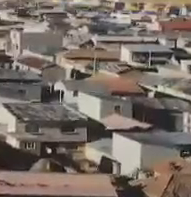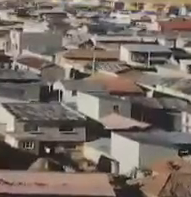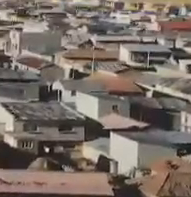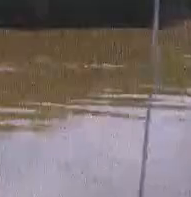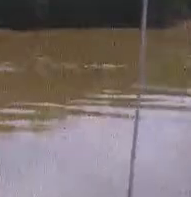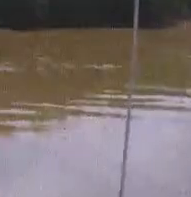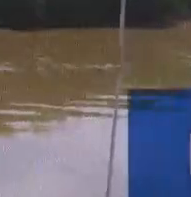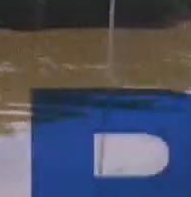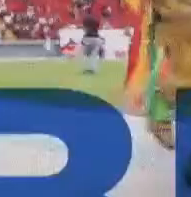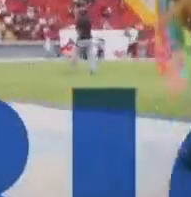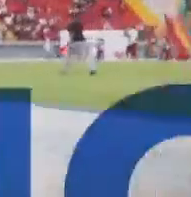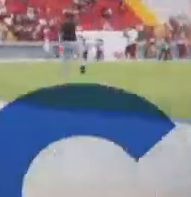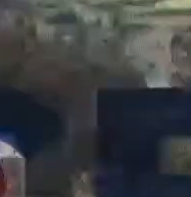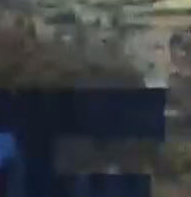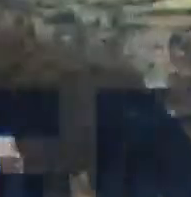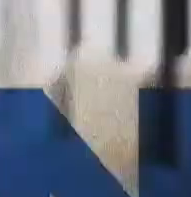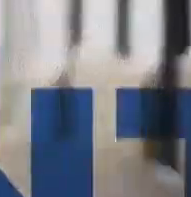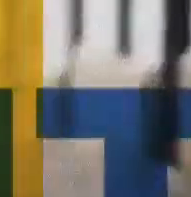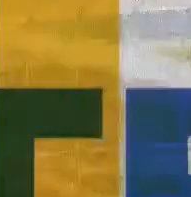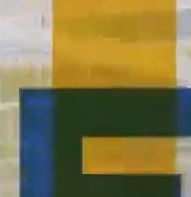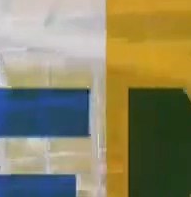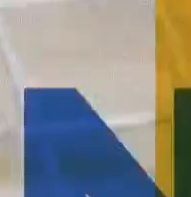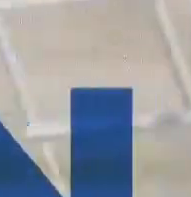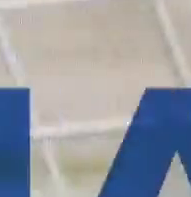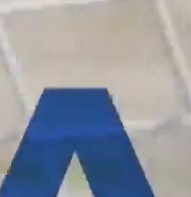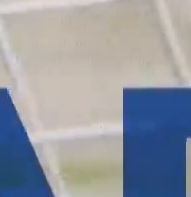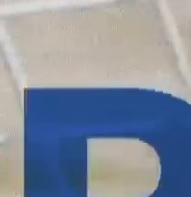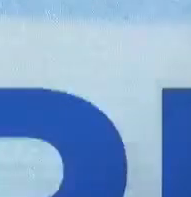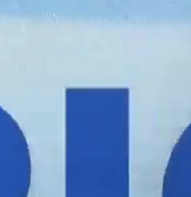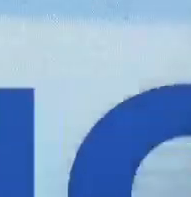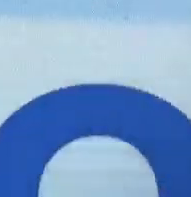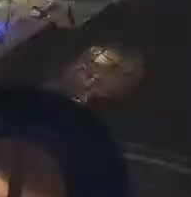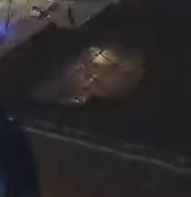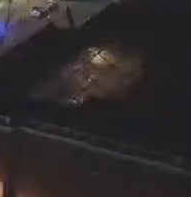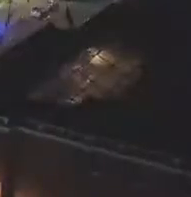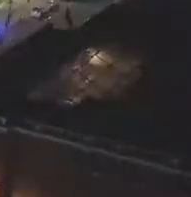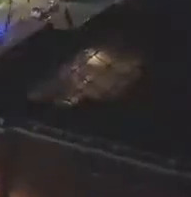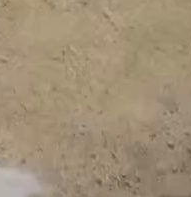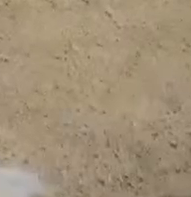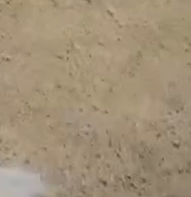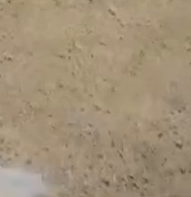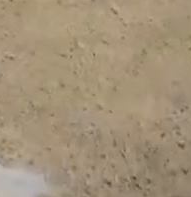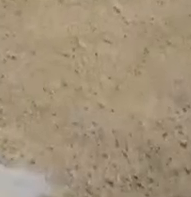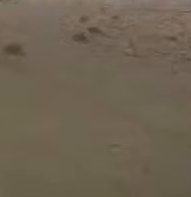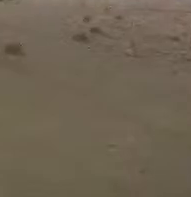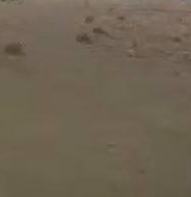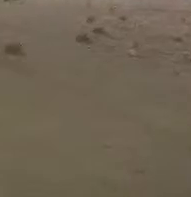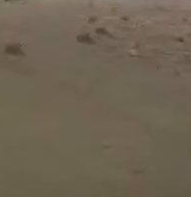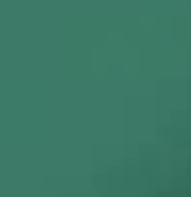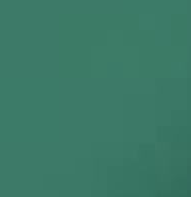construimos. Imagina el futuro si nos unimos.